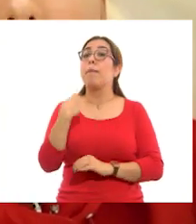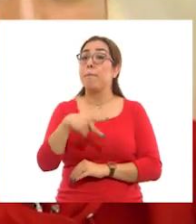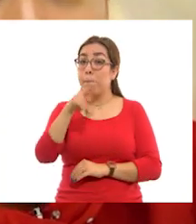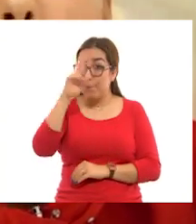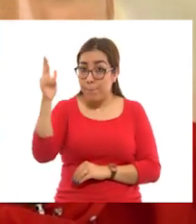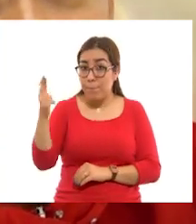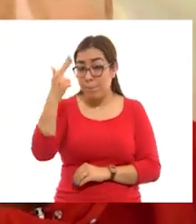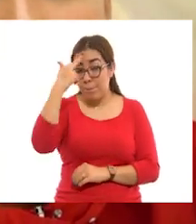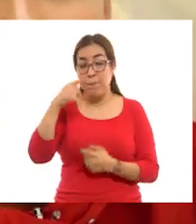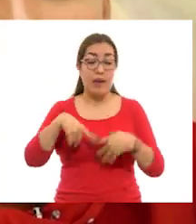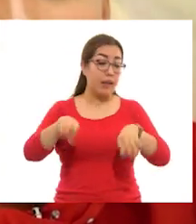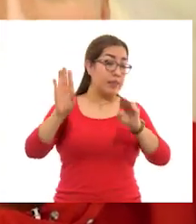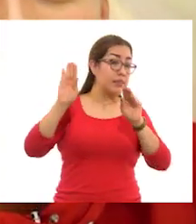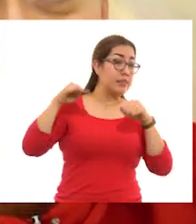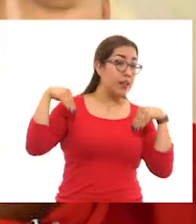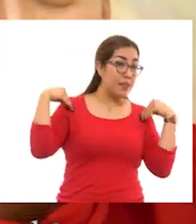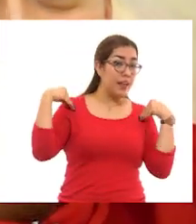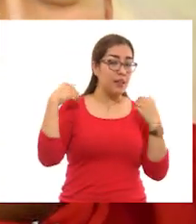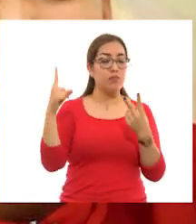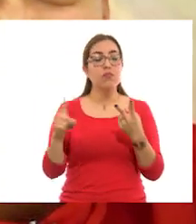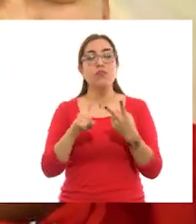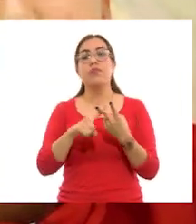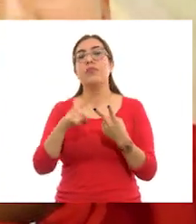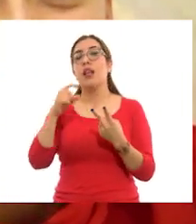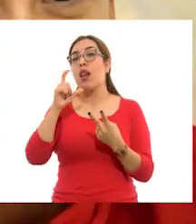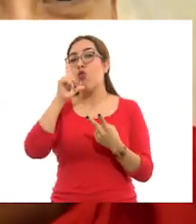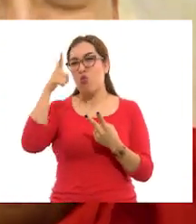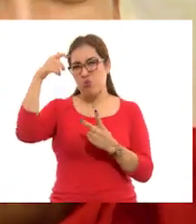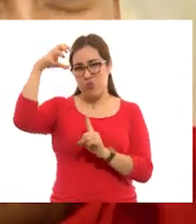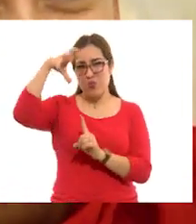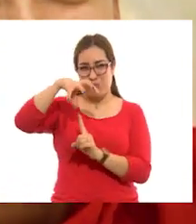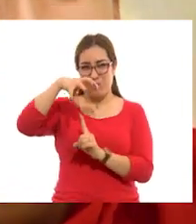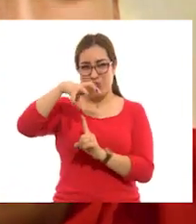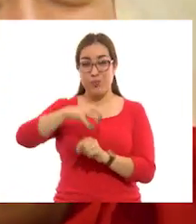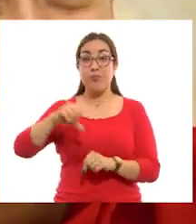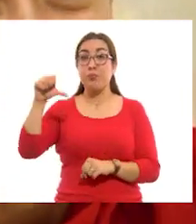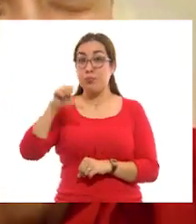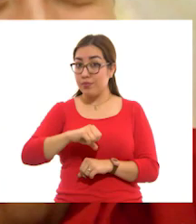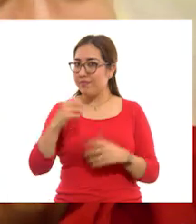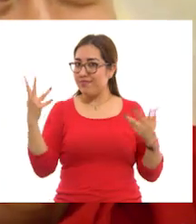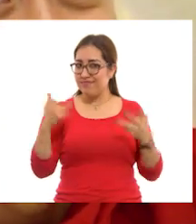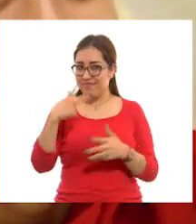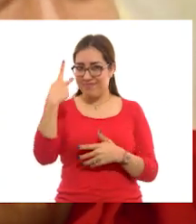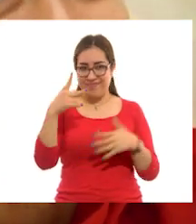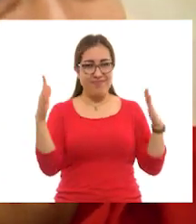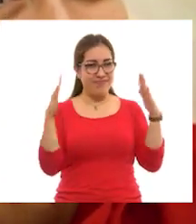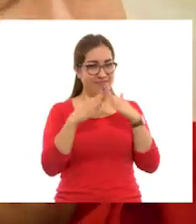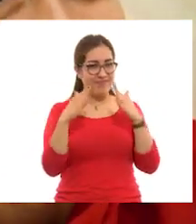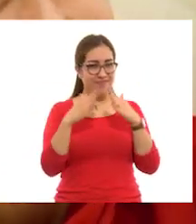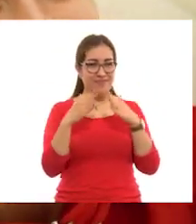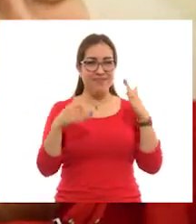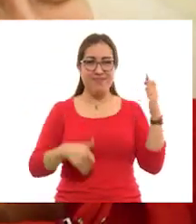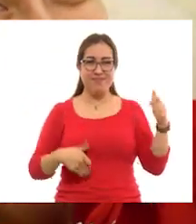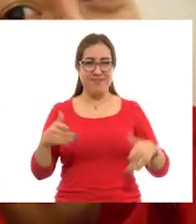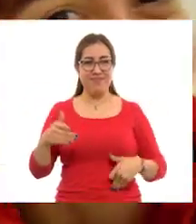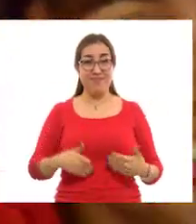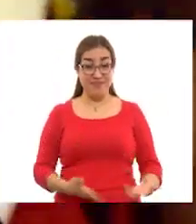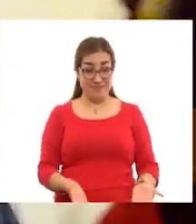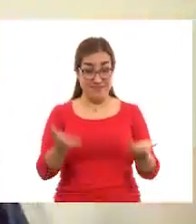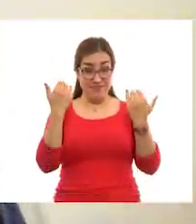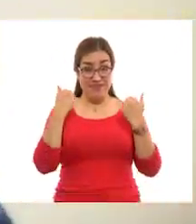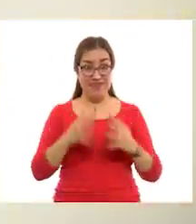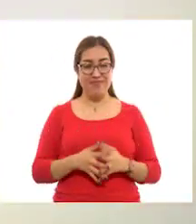sábana y una lámpara. El día de hoy haremos teatro de sombras en casa. Te vas a divertir, ¿eh? ¡Vamos!